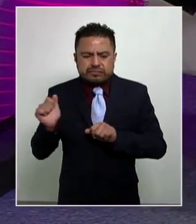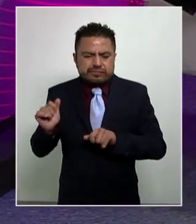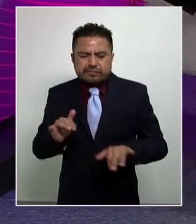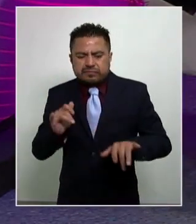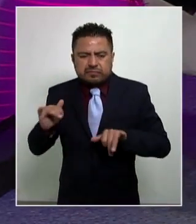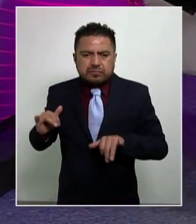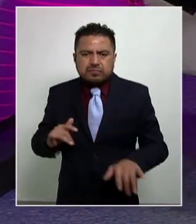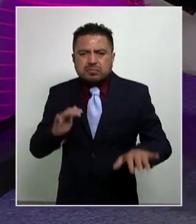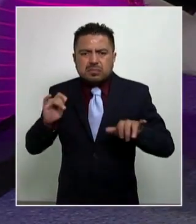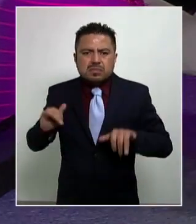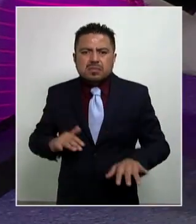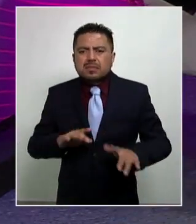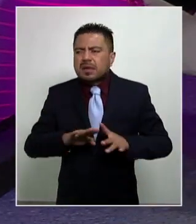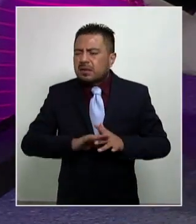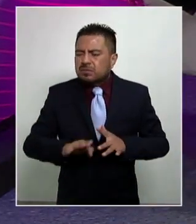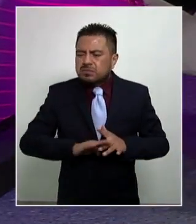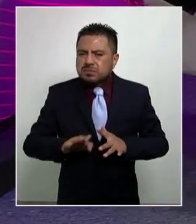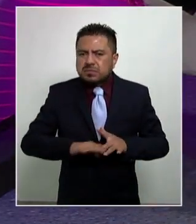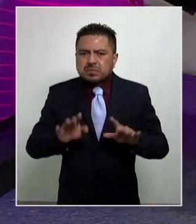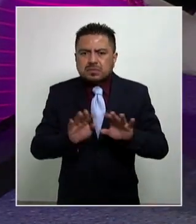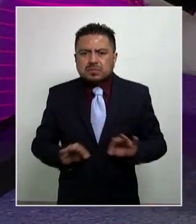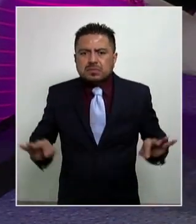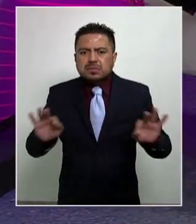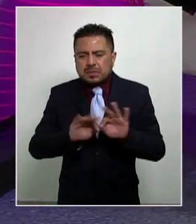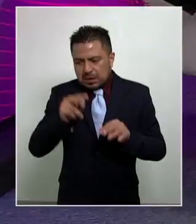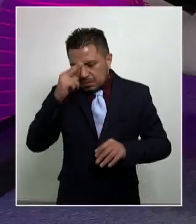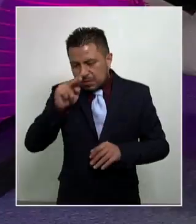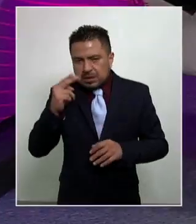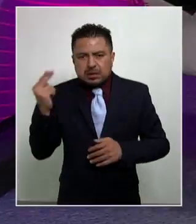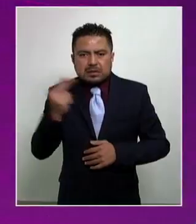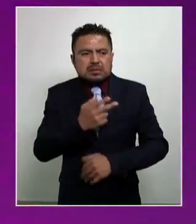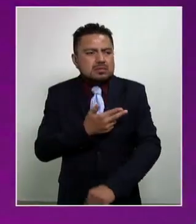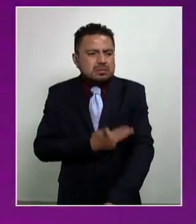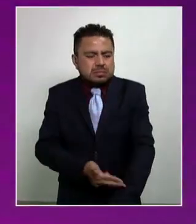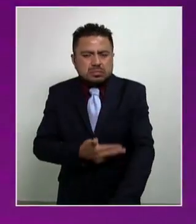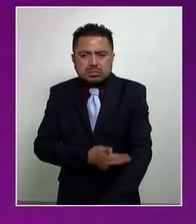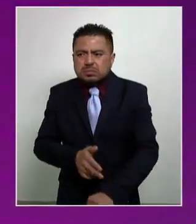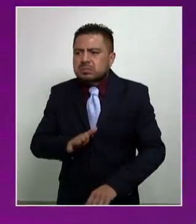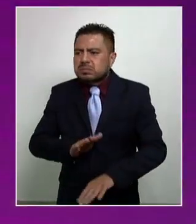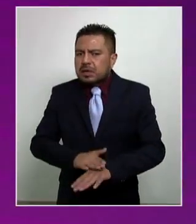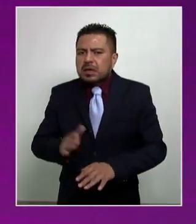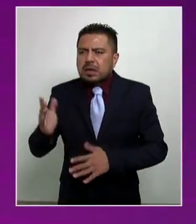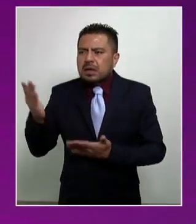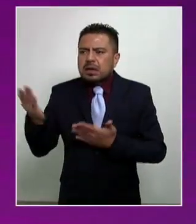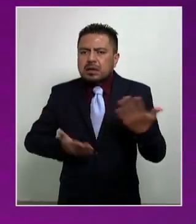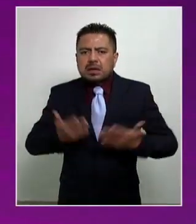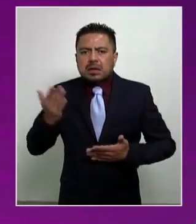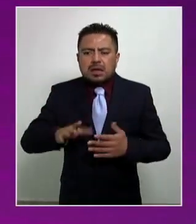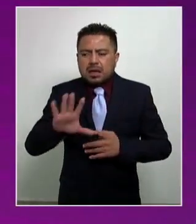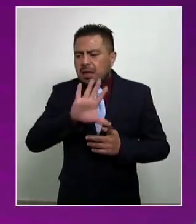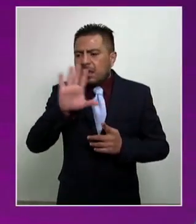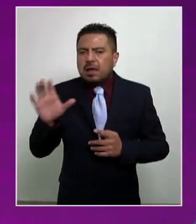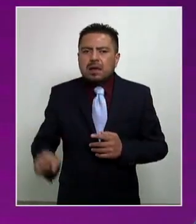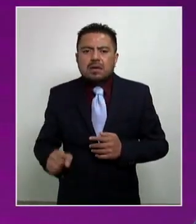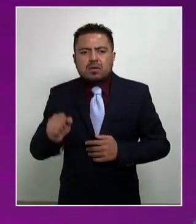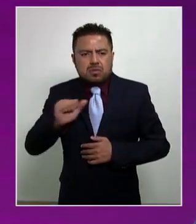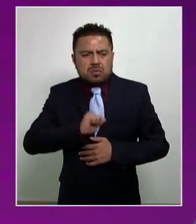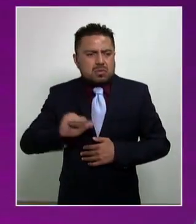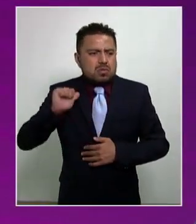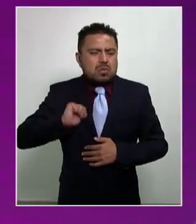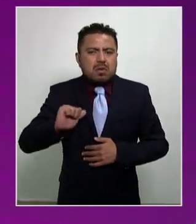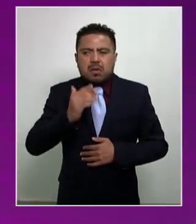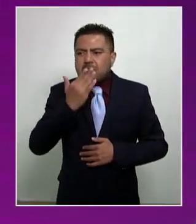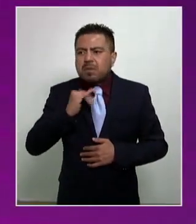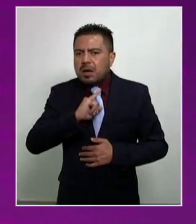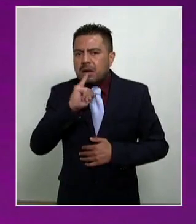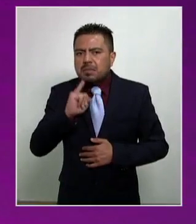migratorias importantes y México tiene que aprender a gestionar la migración que viene de África, que nunca antes la habíamos tenido